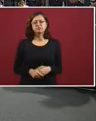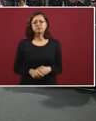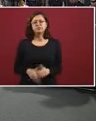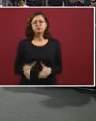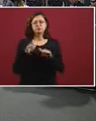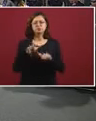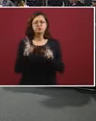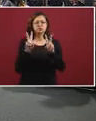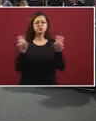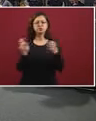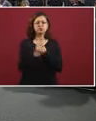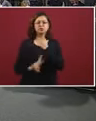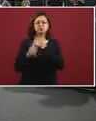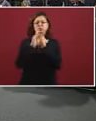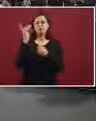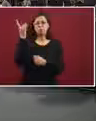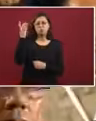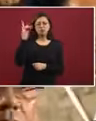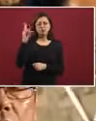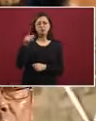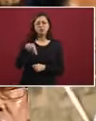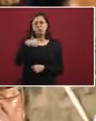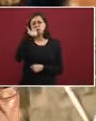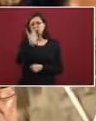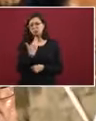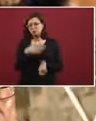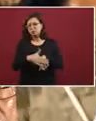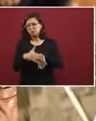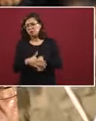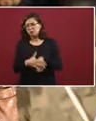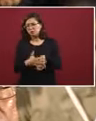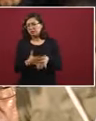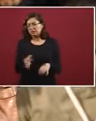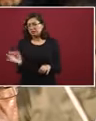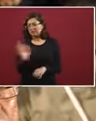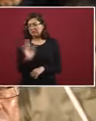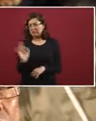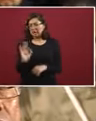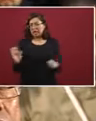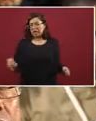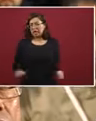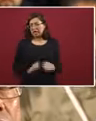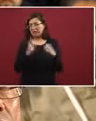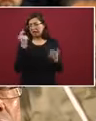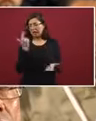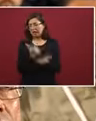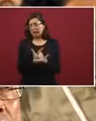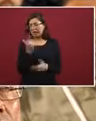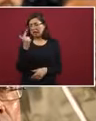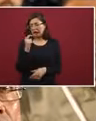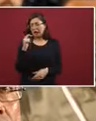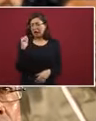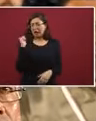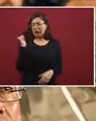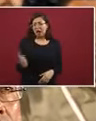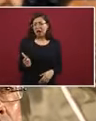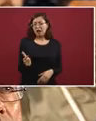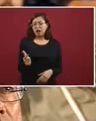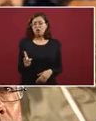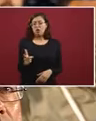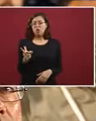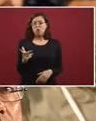Bolivia, me gustaría saber si se encienden los focos rojos de alerta, en este caso del gobierno y